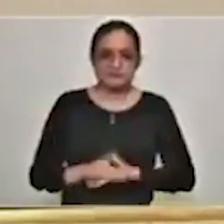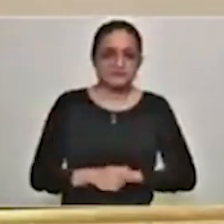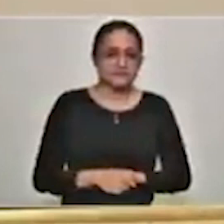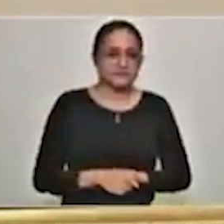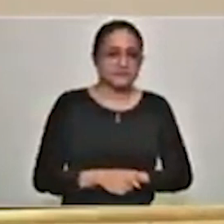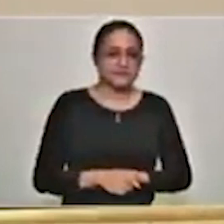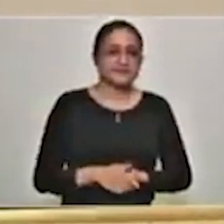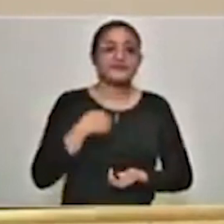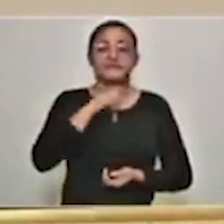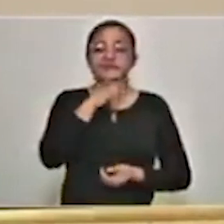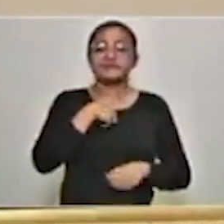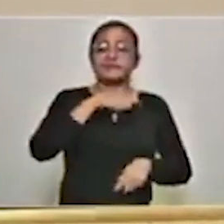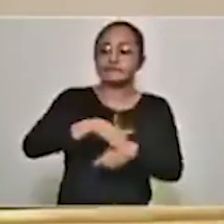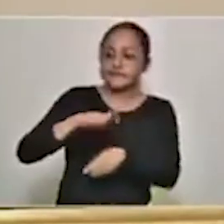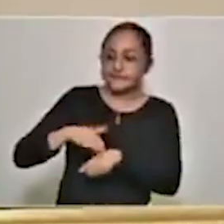llamar